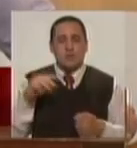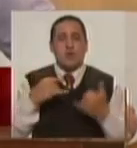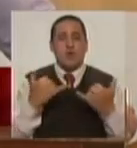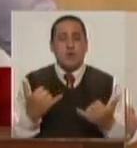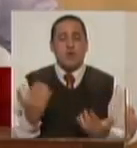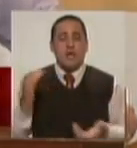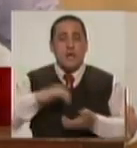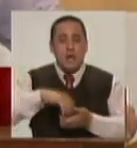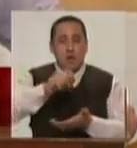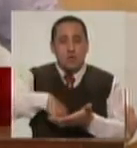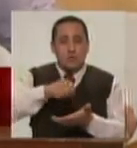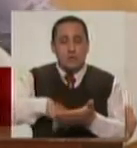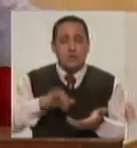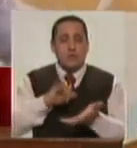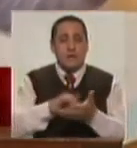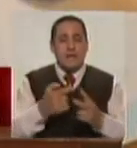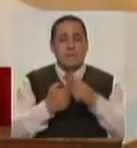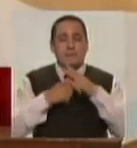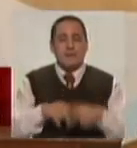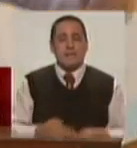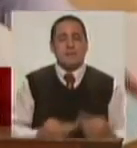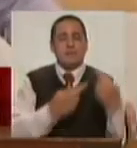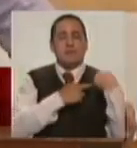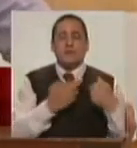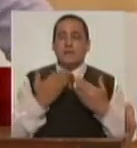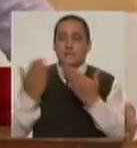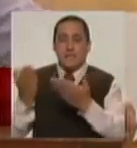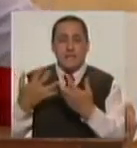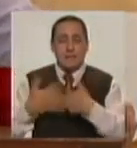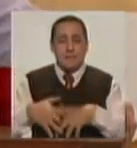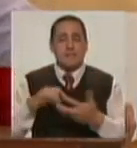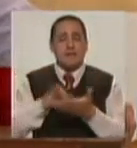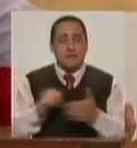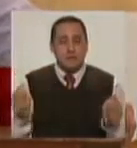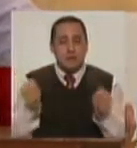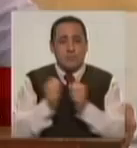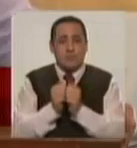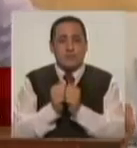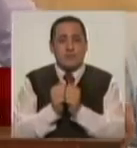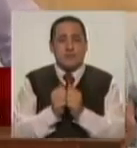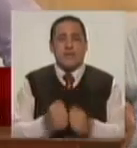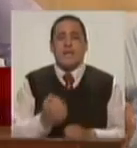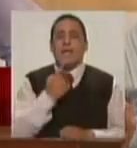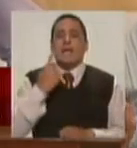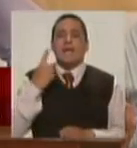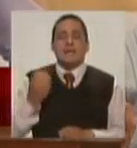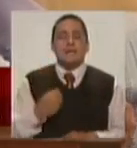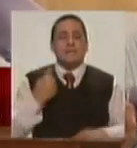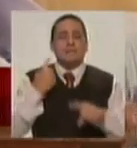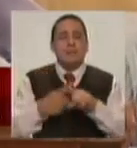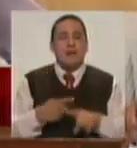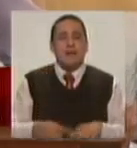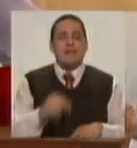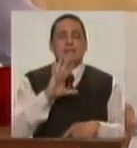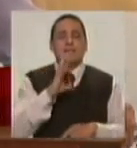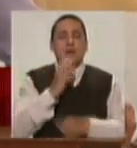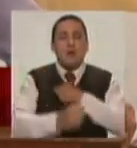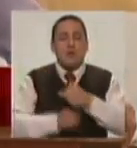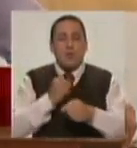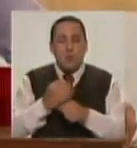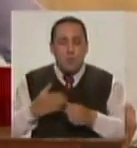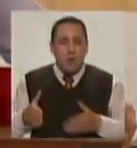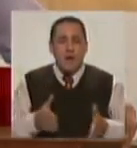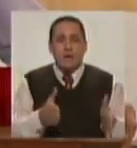que hoy día se inicia en responsabilidad de los contratistas que nos acompañan es para los próximos